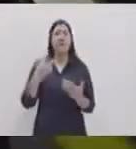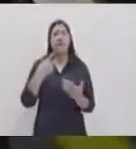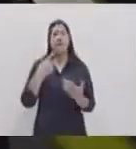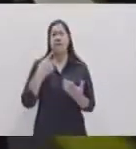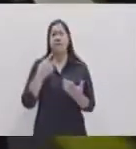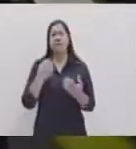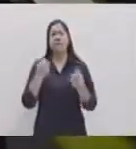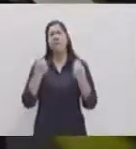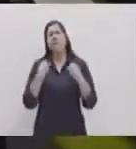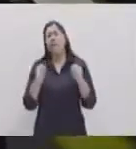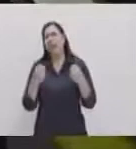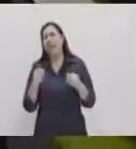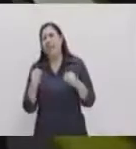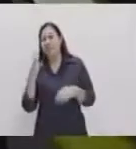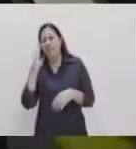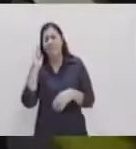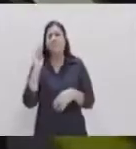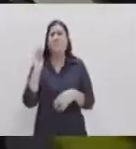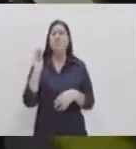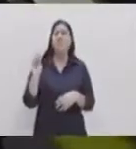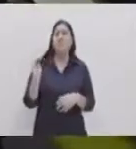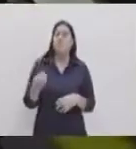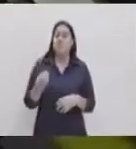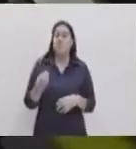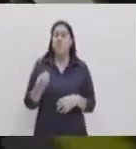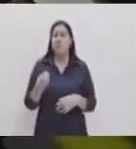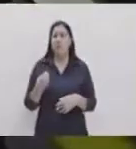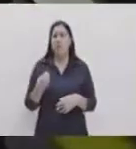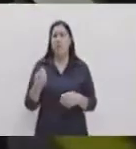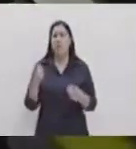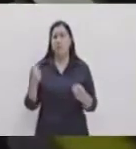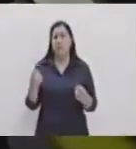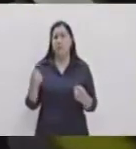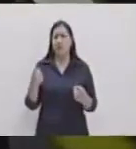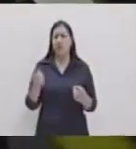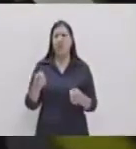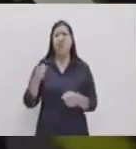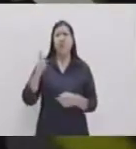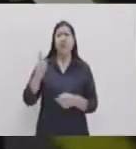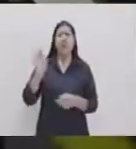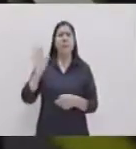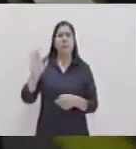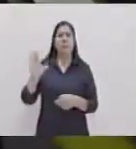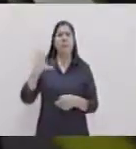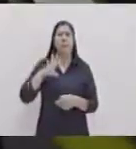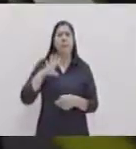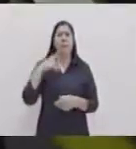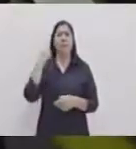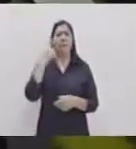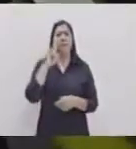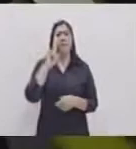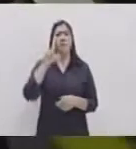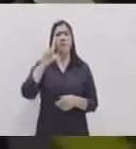que se producen y que se van a la atmósfera, especialmente aquella que está dotada por